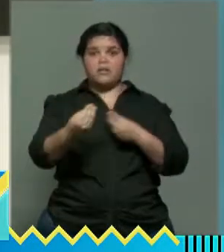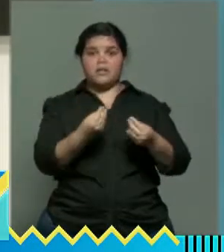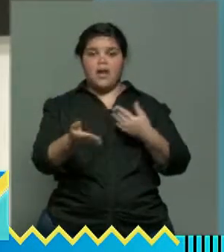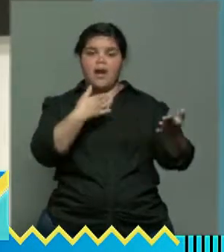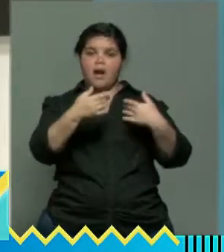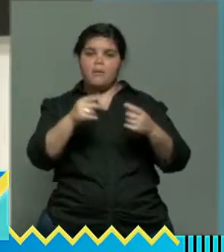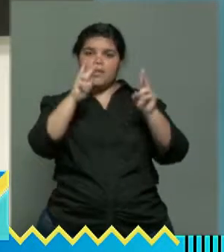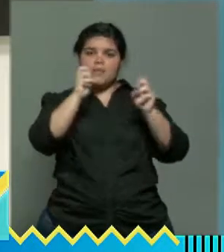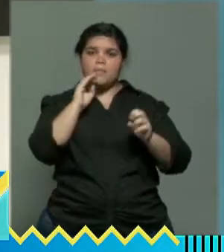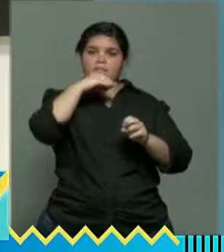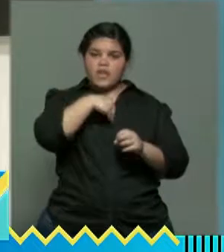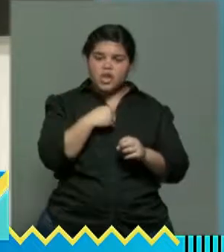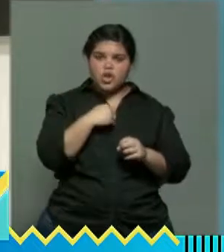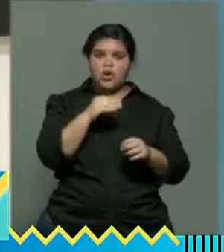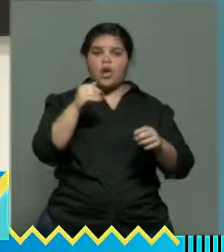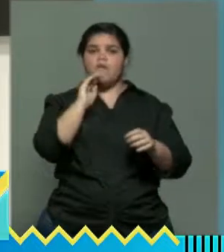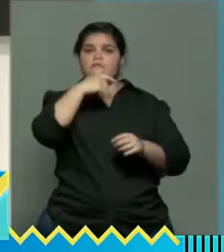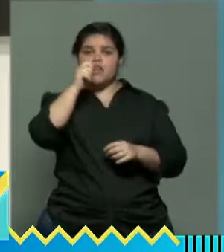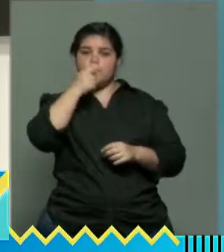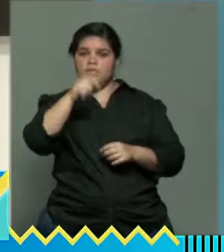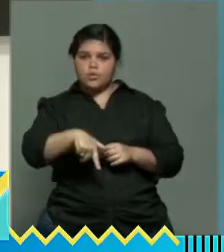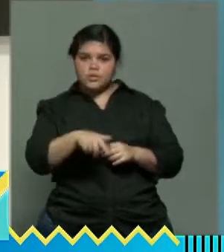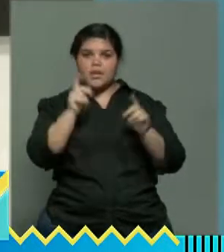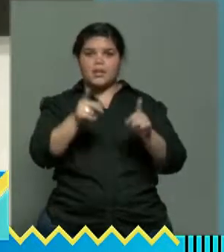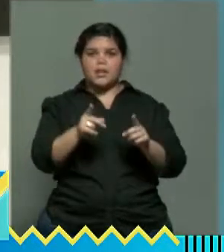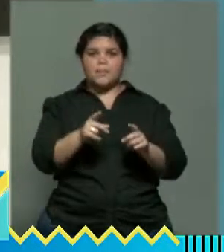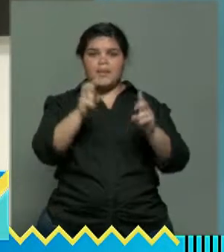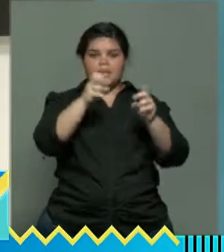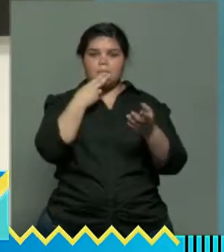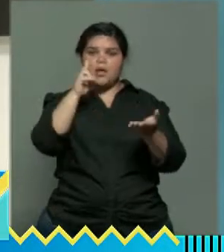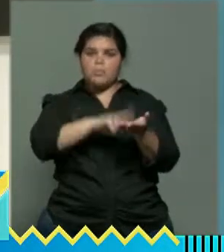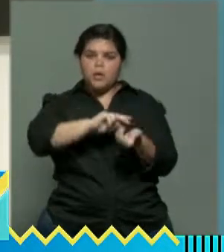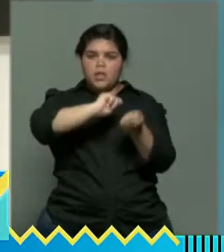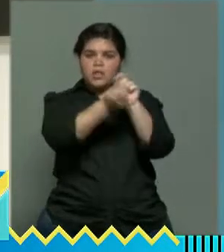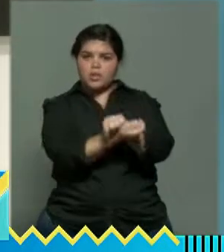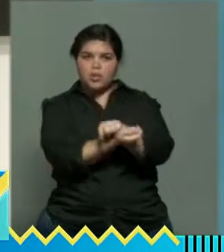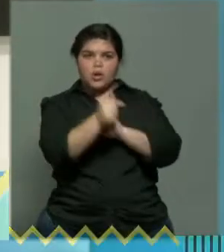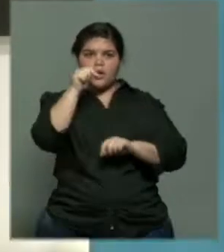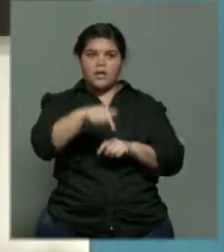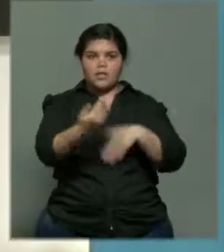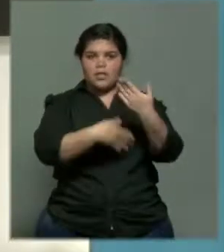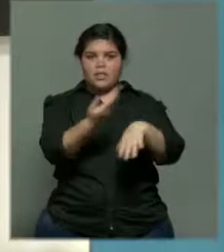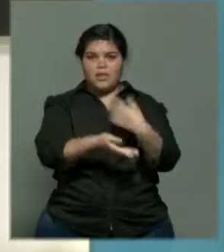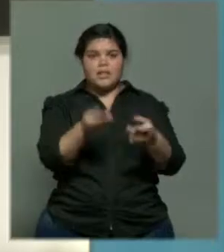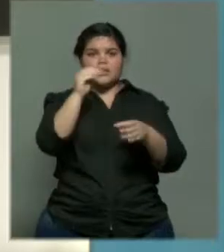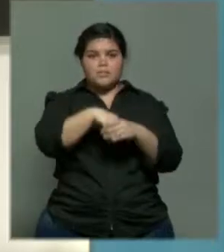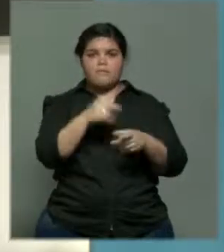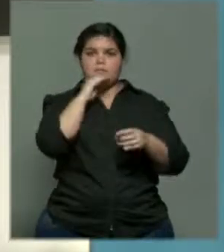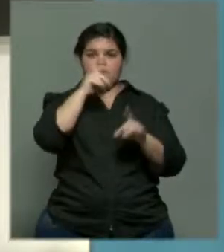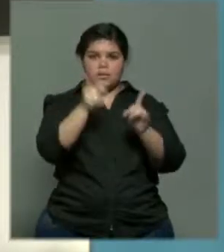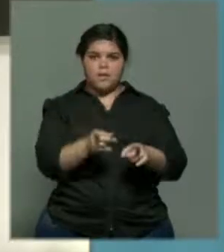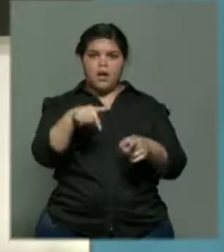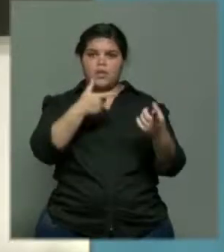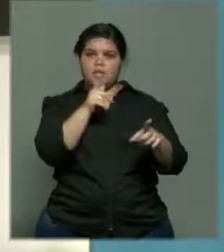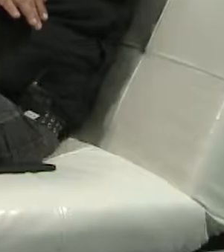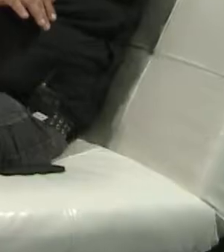la vitivinicultura, del vino de nuestra provincia y por supuesto de esta reforma tributaria que no lo deja por fuera al vino. Ya volvemos con